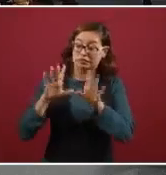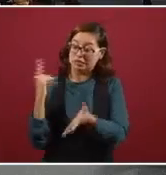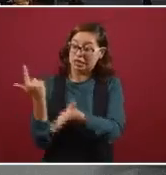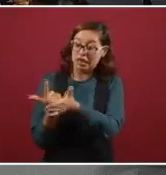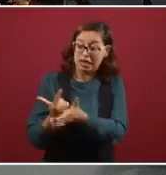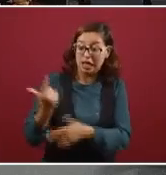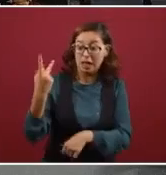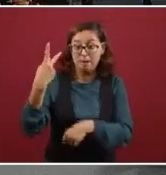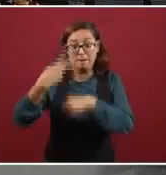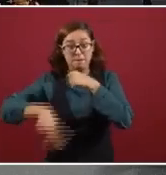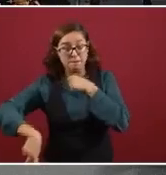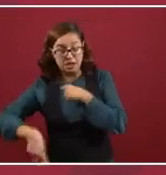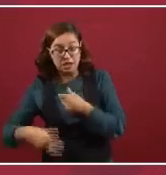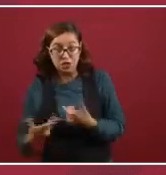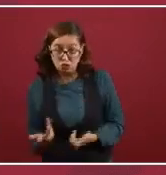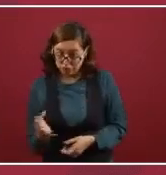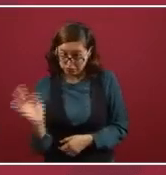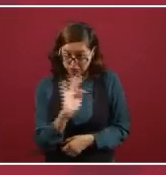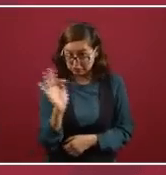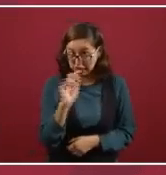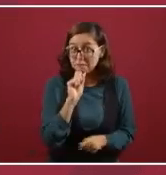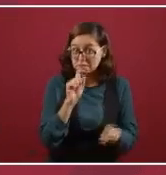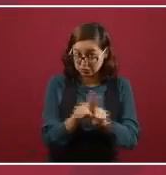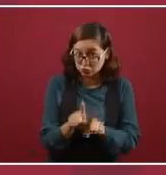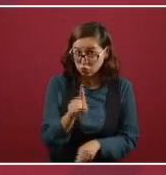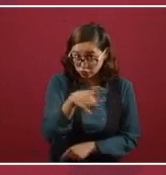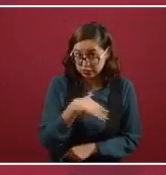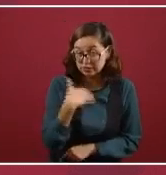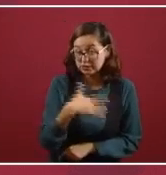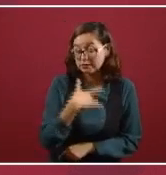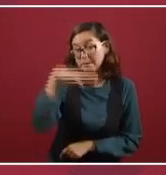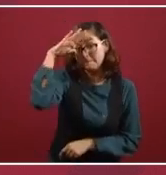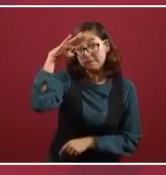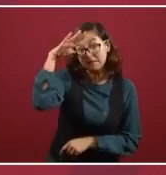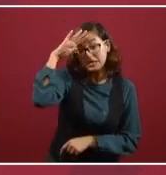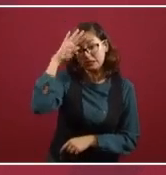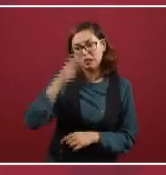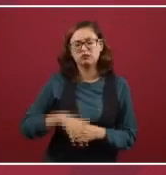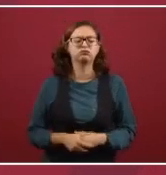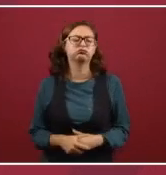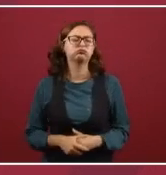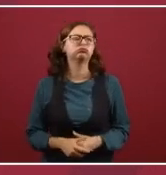y no lo deseo. A lo mejor nuestros adversarios